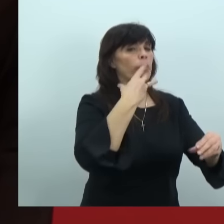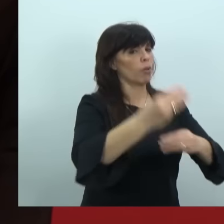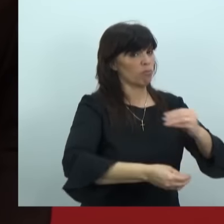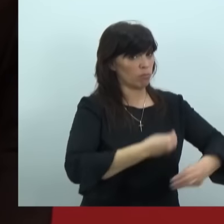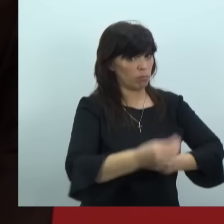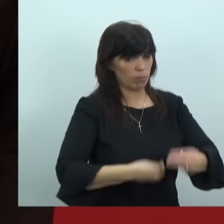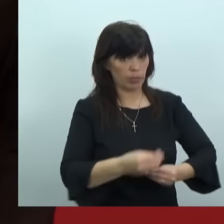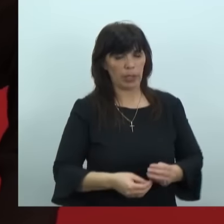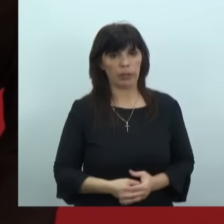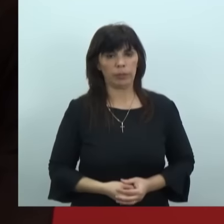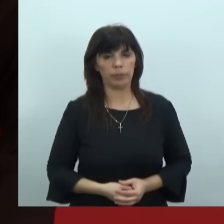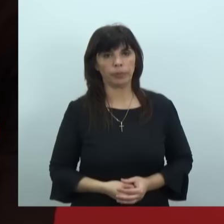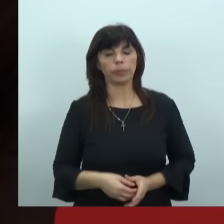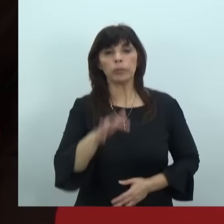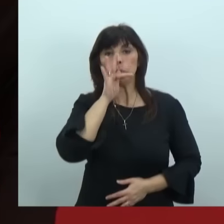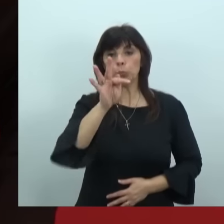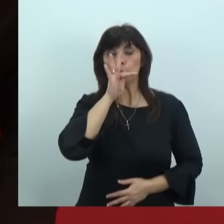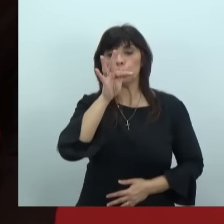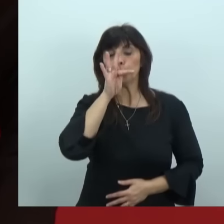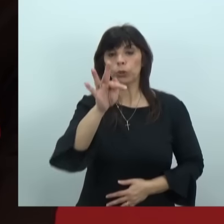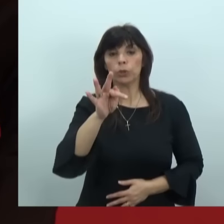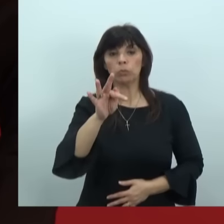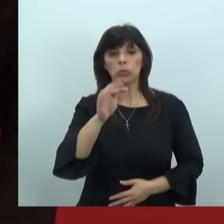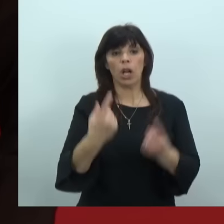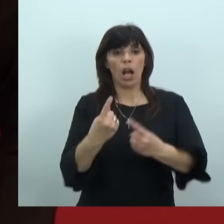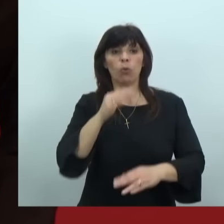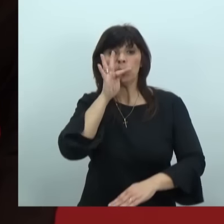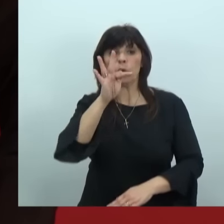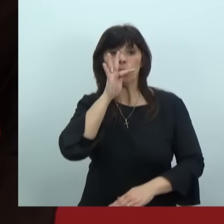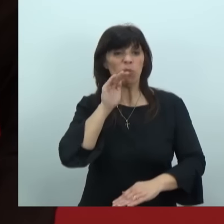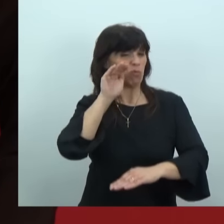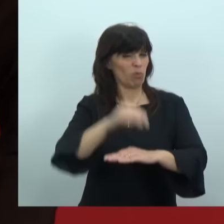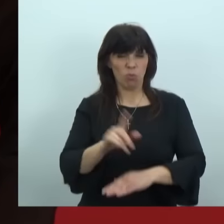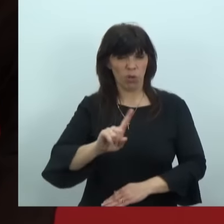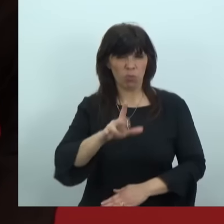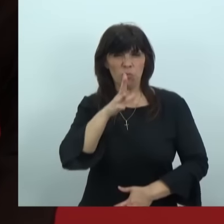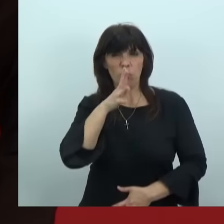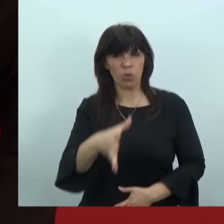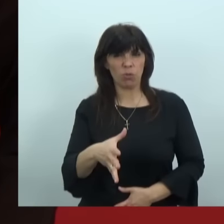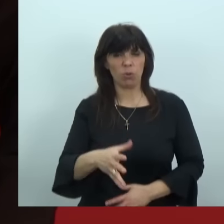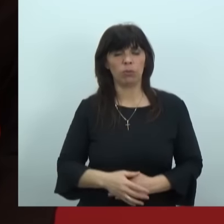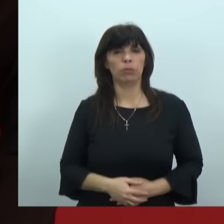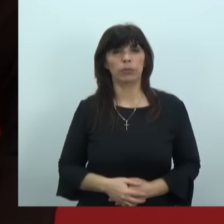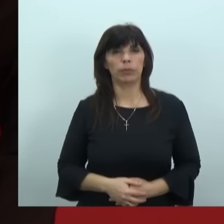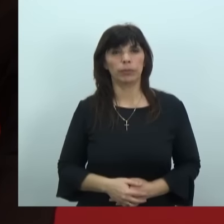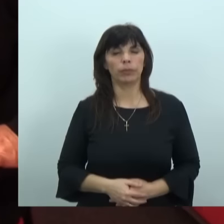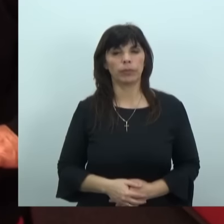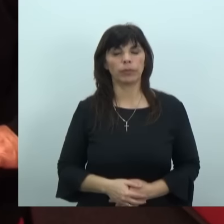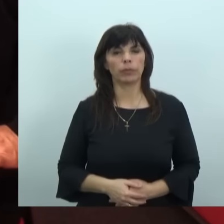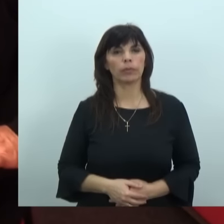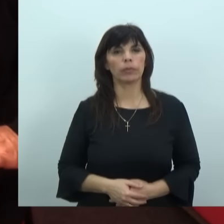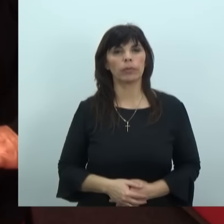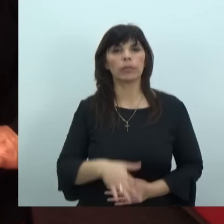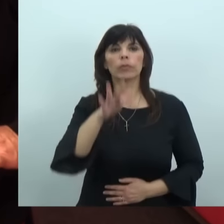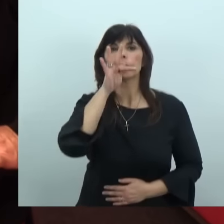¿Por qué algunas promesas no se cumplen? ¿Por qué? Porque la